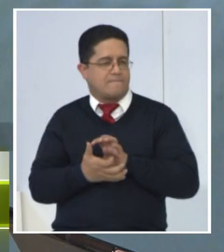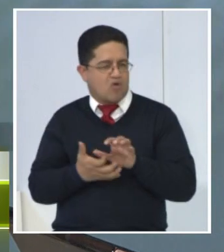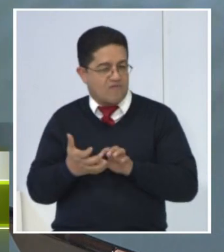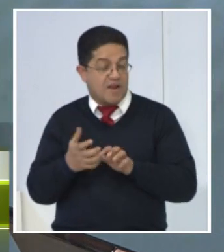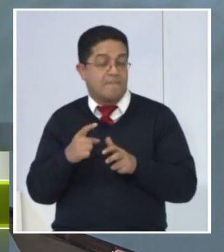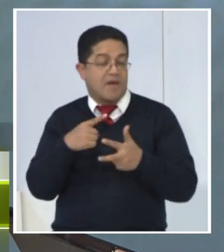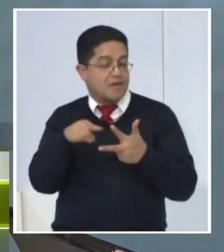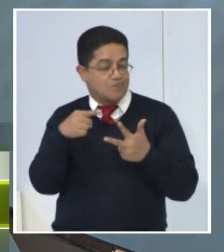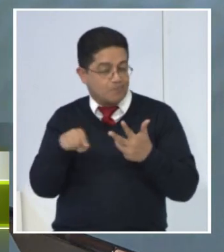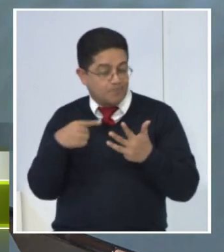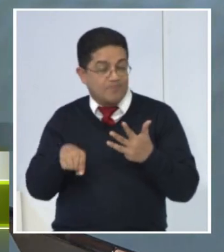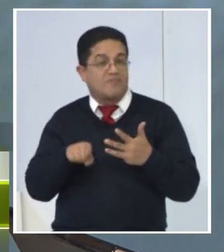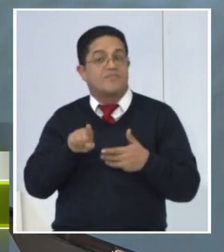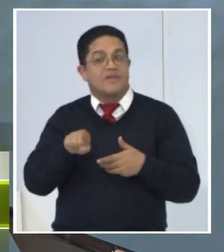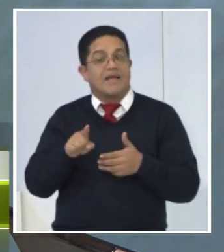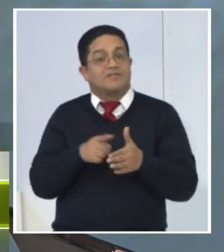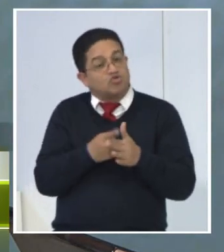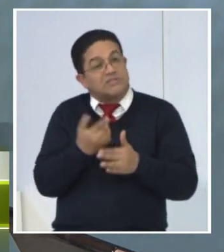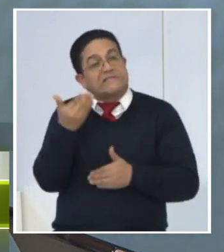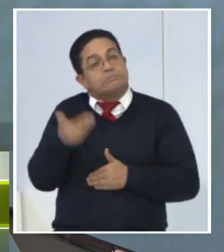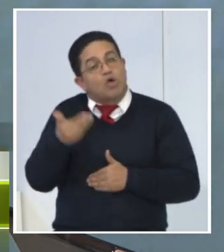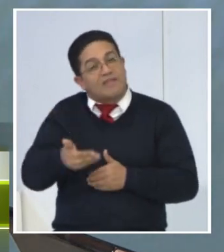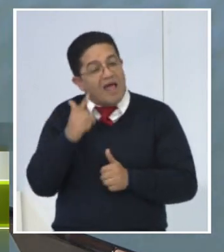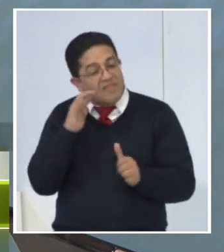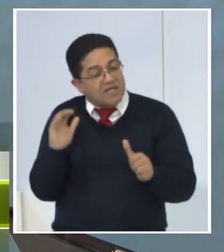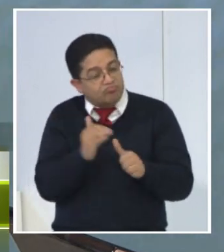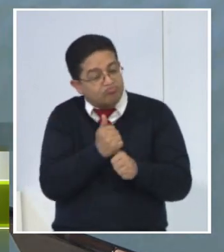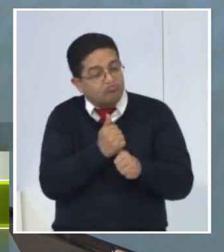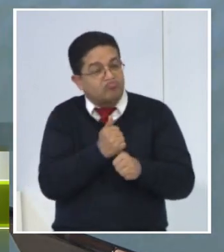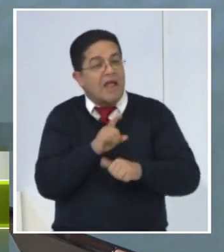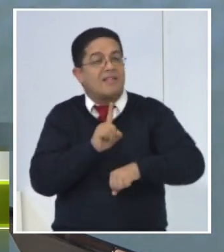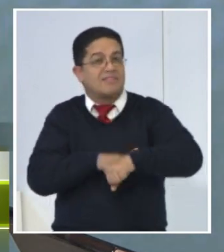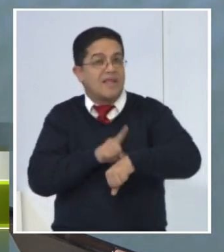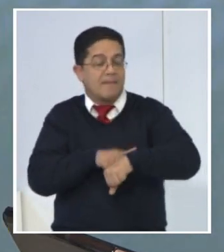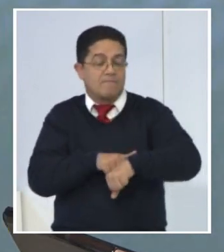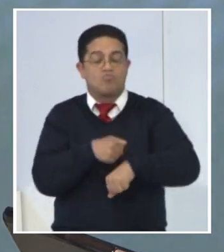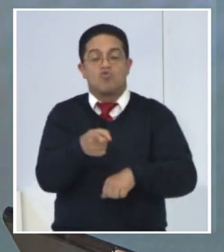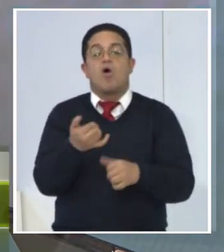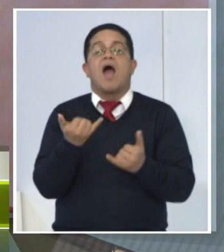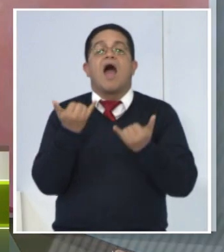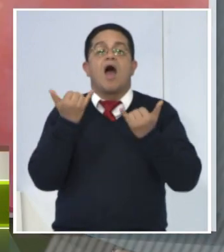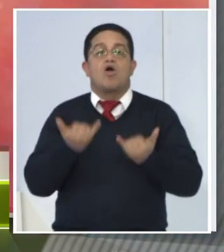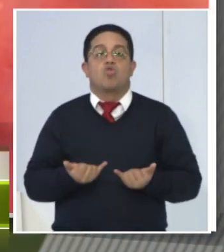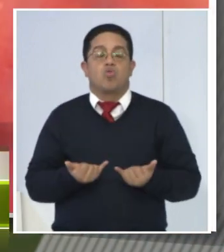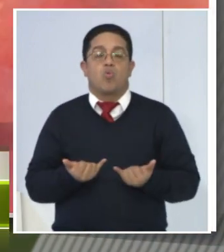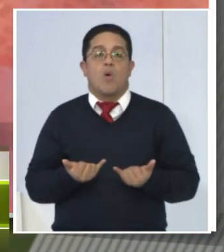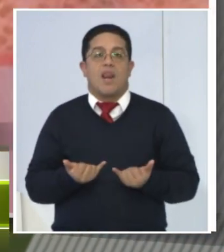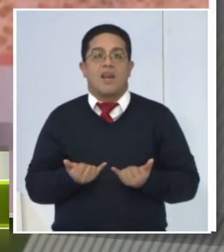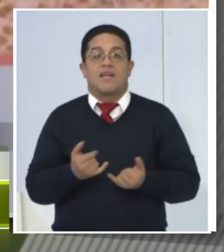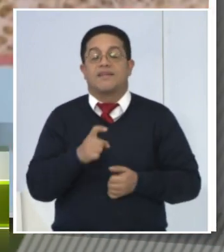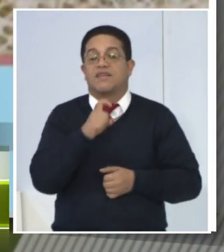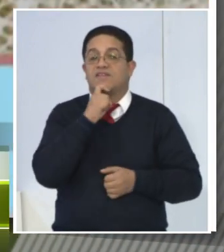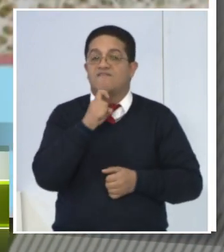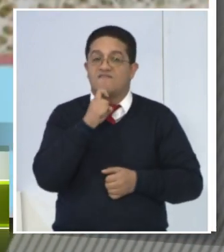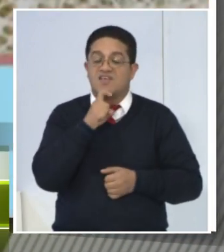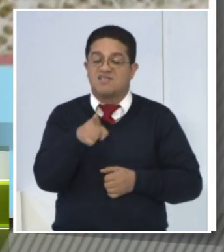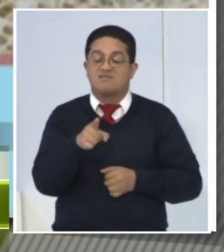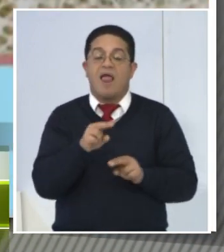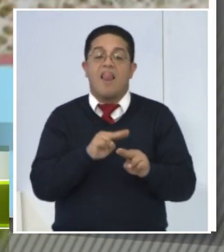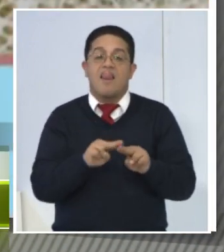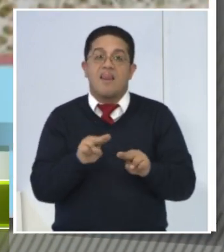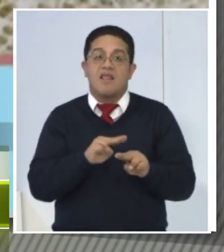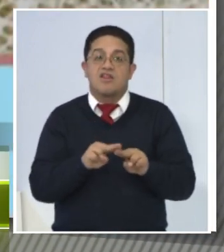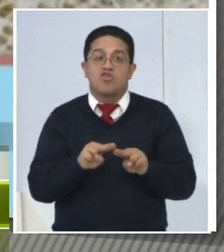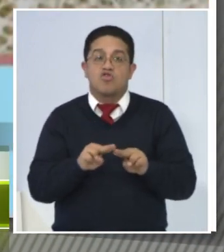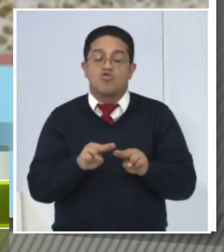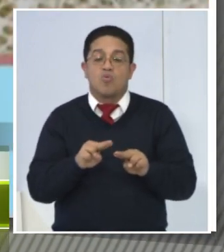de eso es hacer un diagnóstico a tiempo, ya que, fíjate, ahorita actualmente es muy difícil que un niño